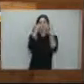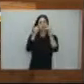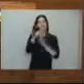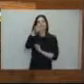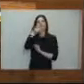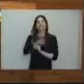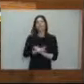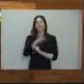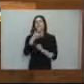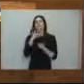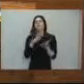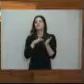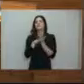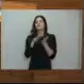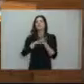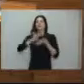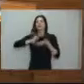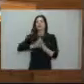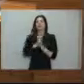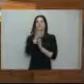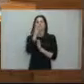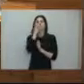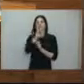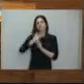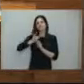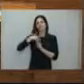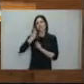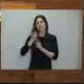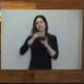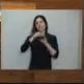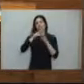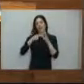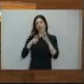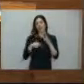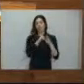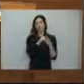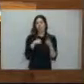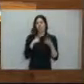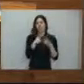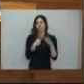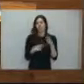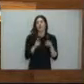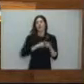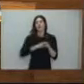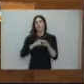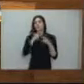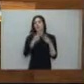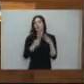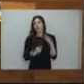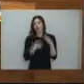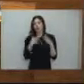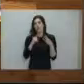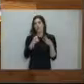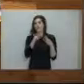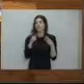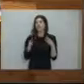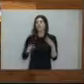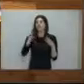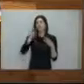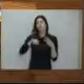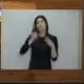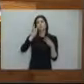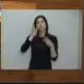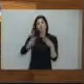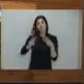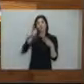3 créditos extraordinarios que tienen entidad propia, que tienen características propias y que, desde el punto de vista presupuestario,